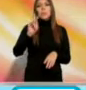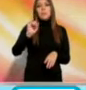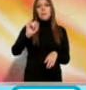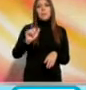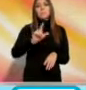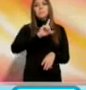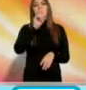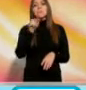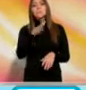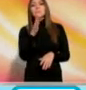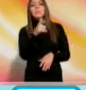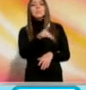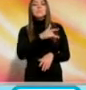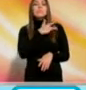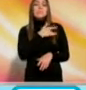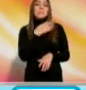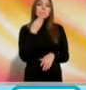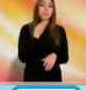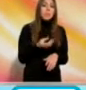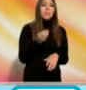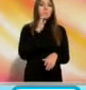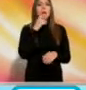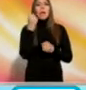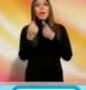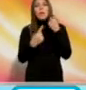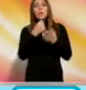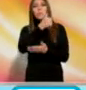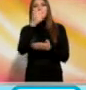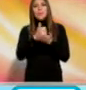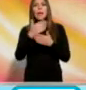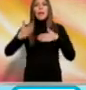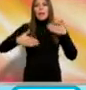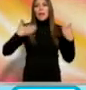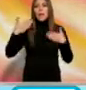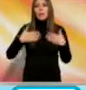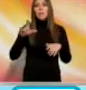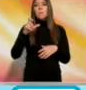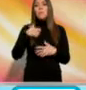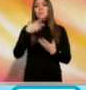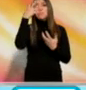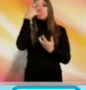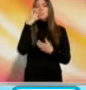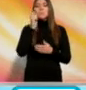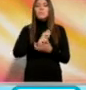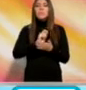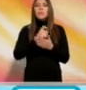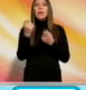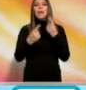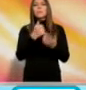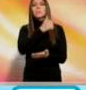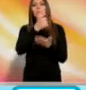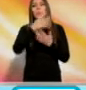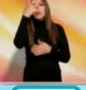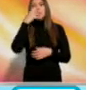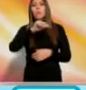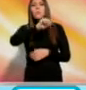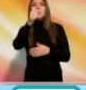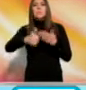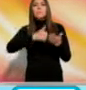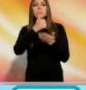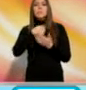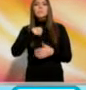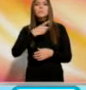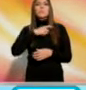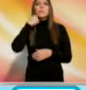según el humor que tenía, algunas ciudades me salían muy alegres, otras muy tristes, de algunas solo quería ver el